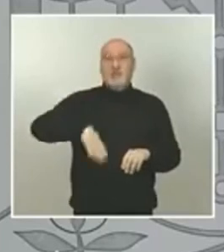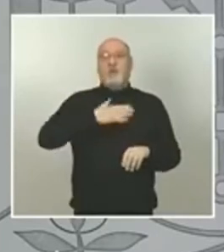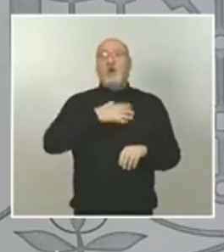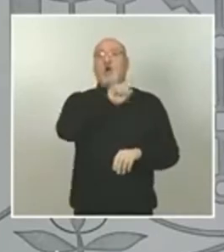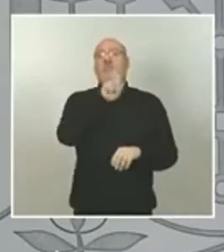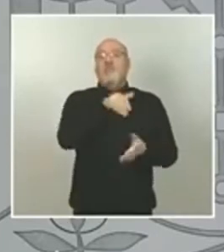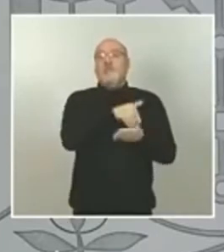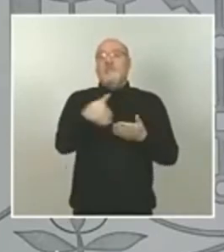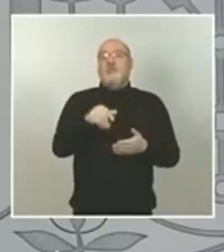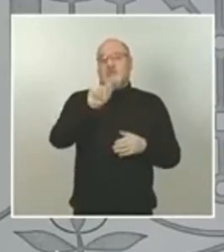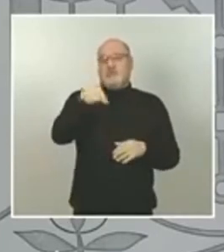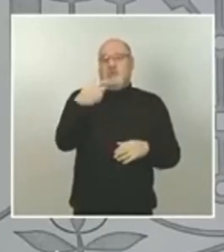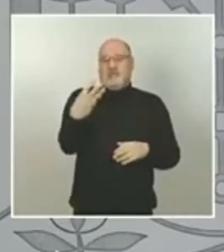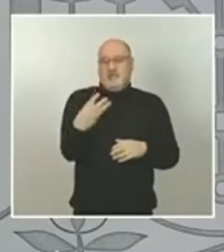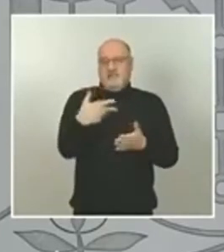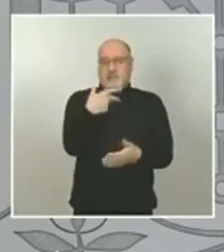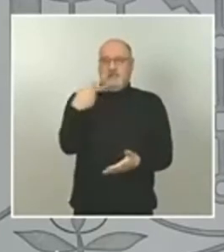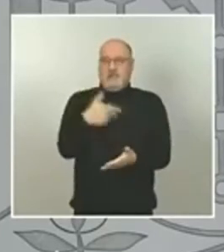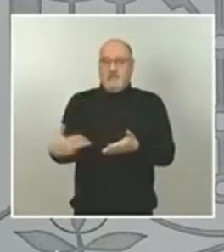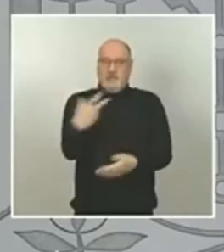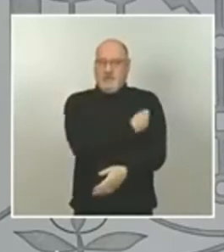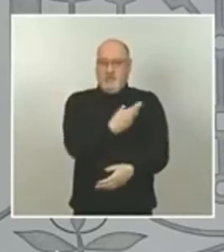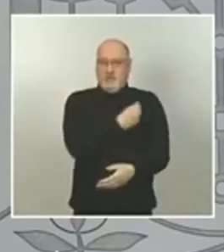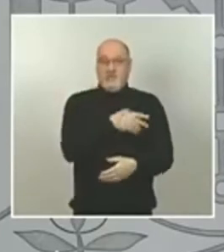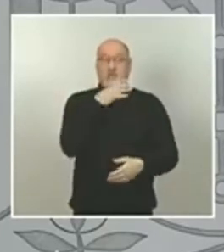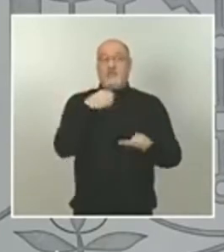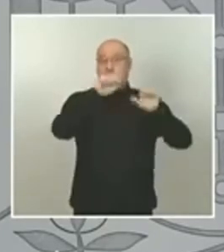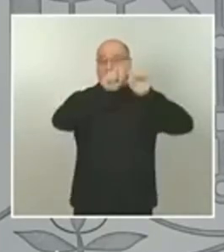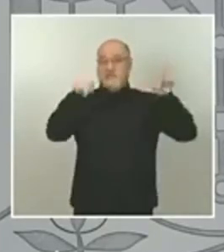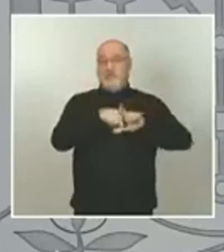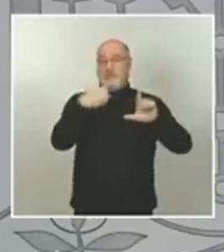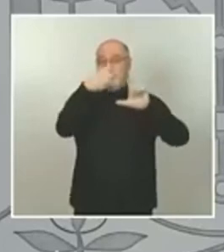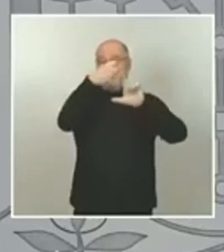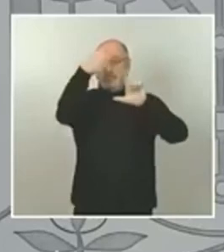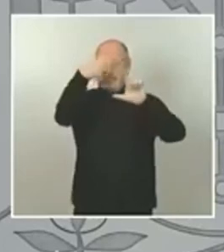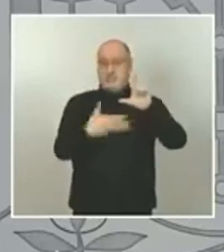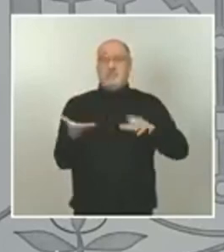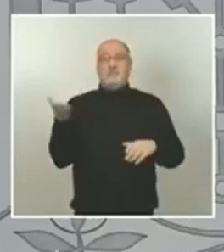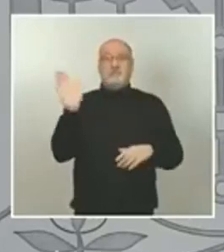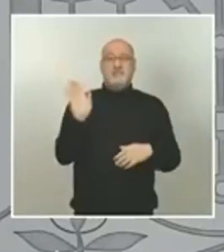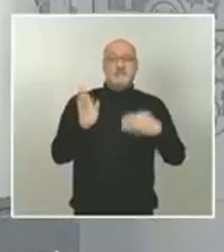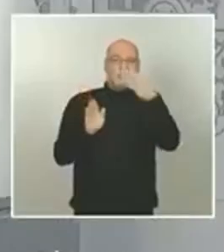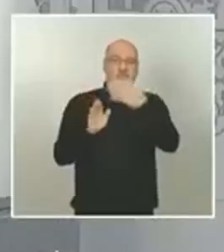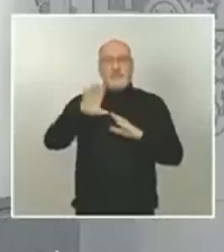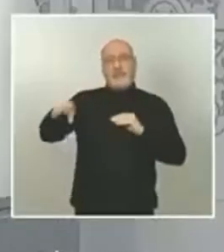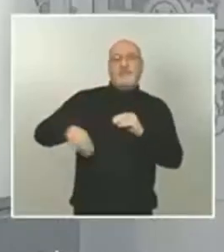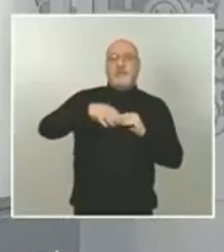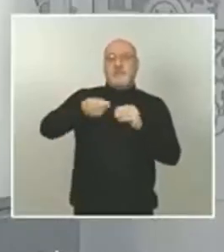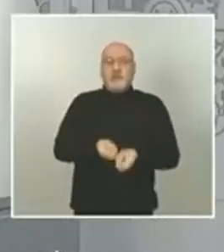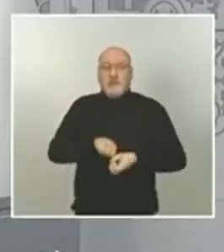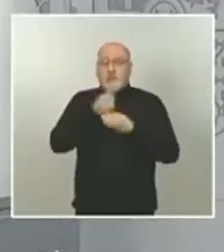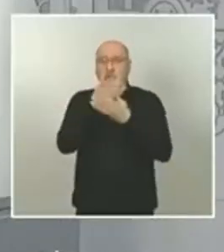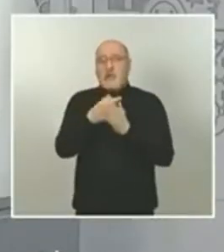11.3 millones de dosis. También quiero compartir lo que están viendo en pantalla. A partir de hoy vamos a ir añadiendo una nueva información a los datos que